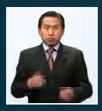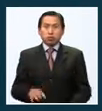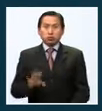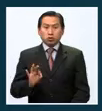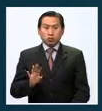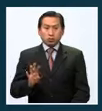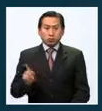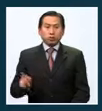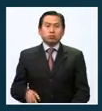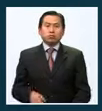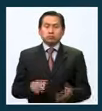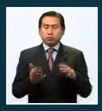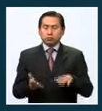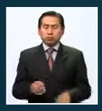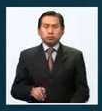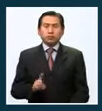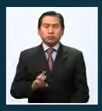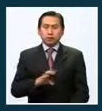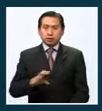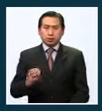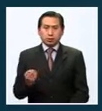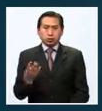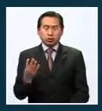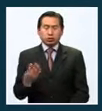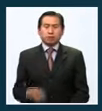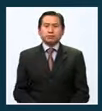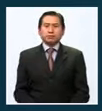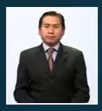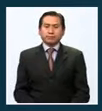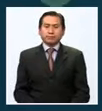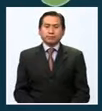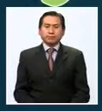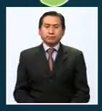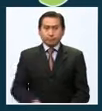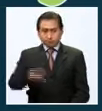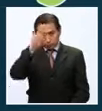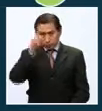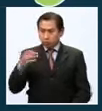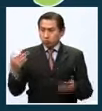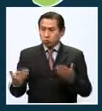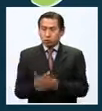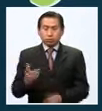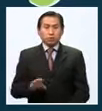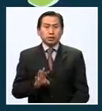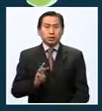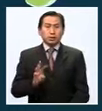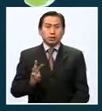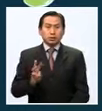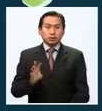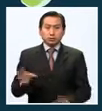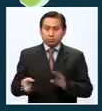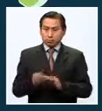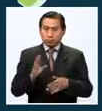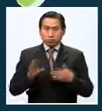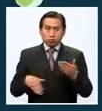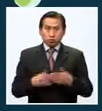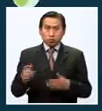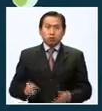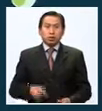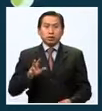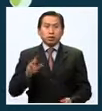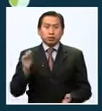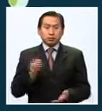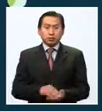recuperados, 94, decesos, 114. Beni, nuevos contagios, 66, total